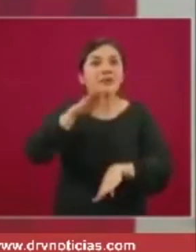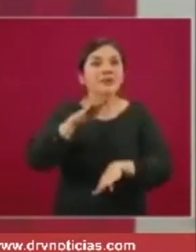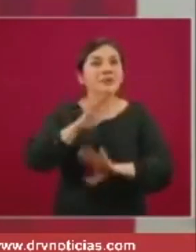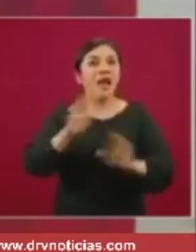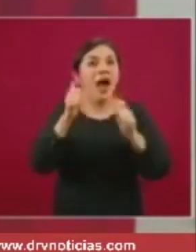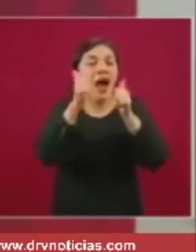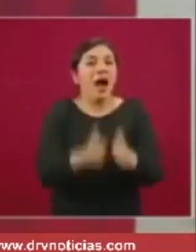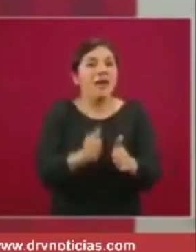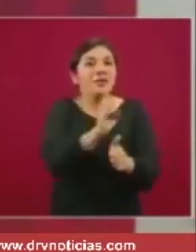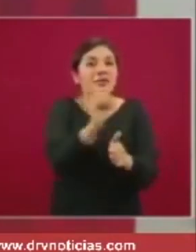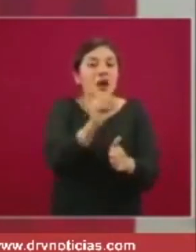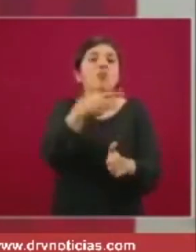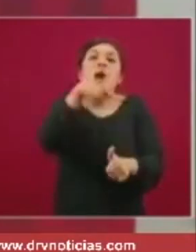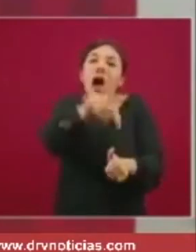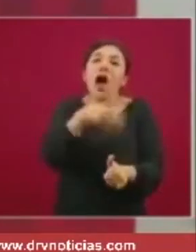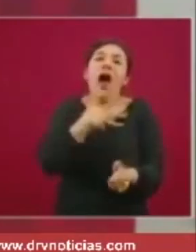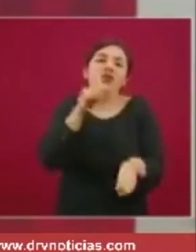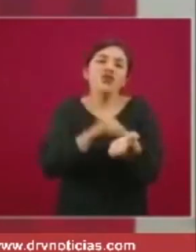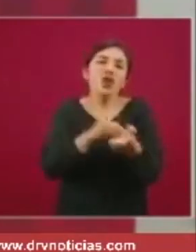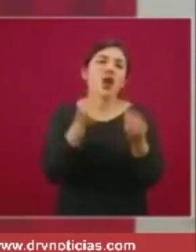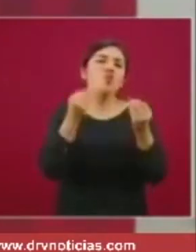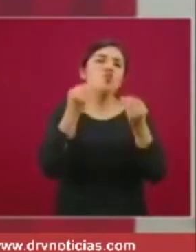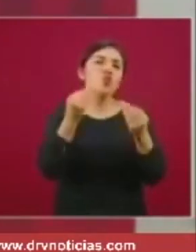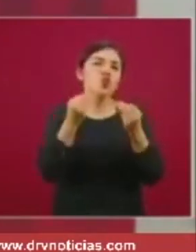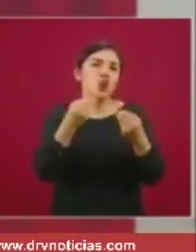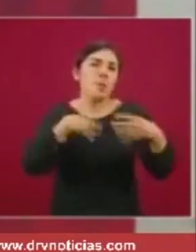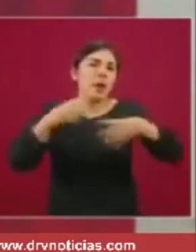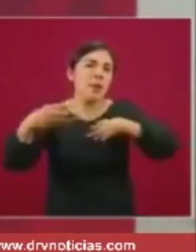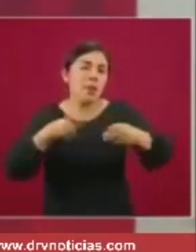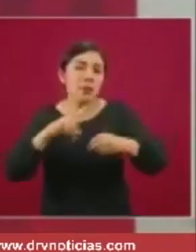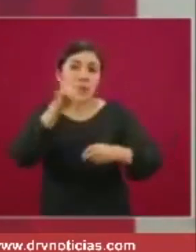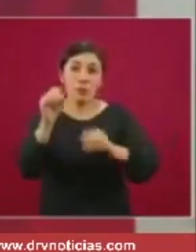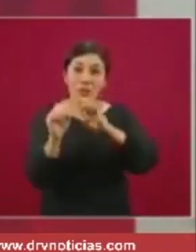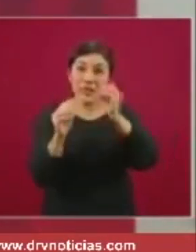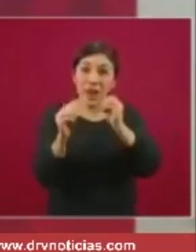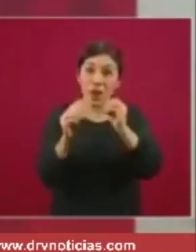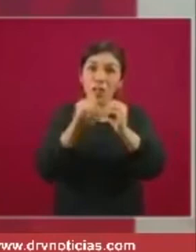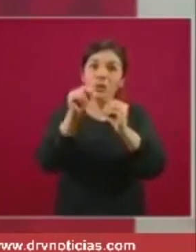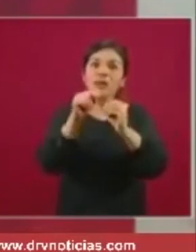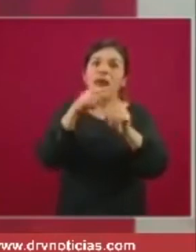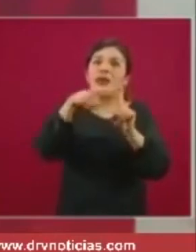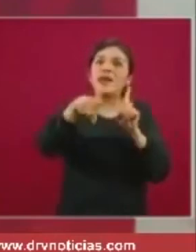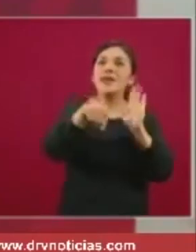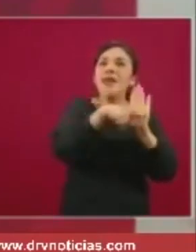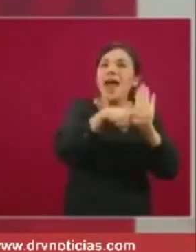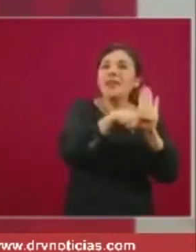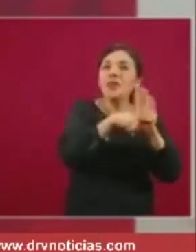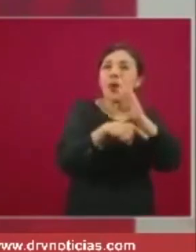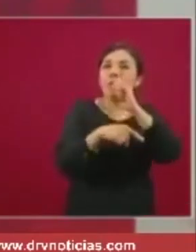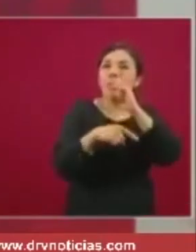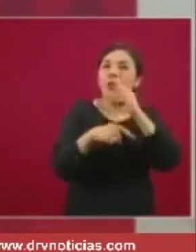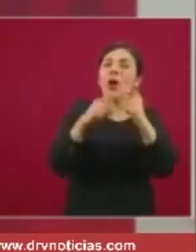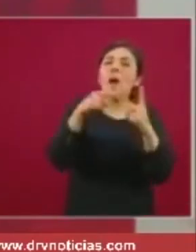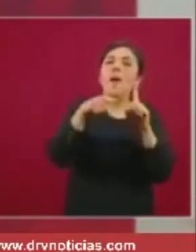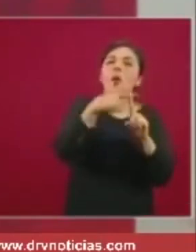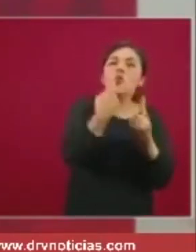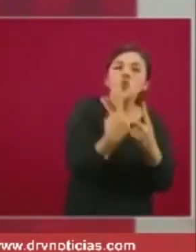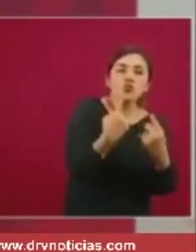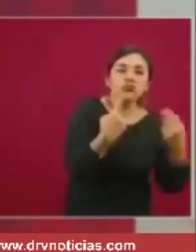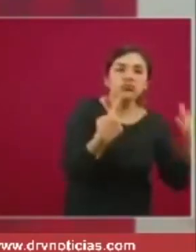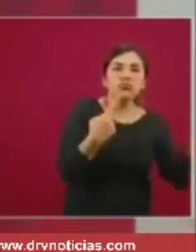venido. Entonces, esta falta de precisión, de claridad, de honestidad en decir,